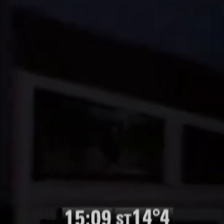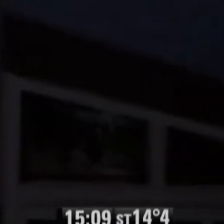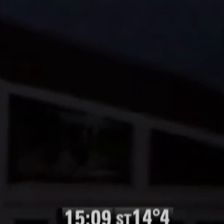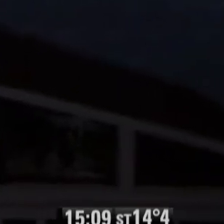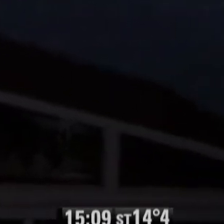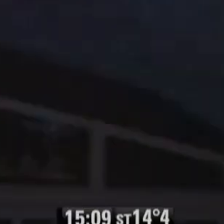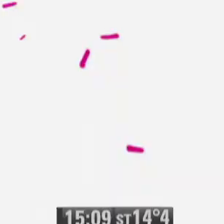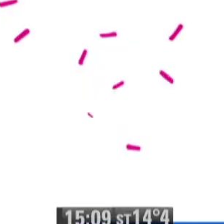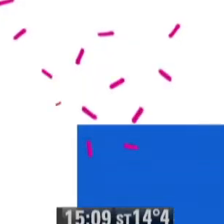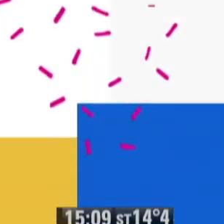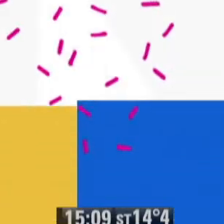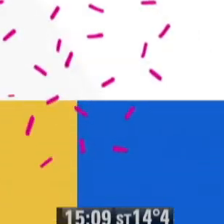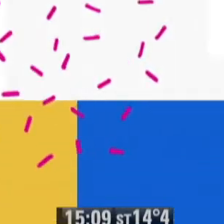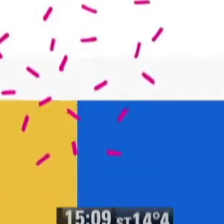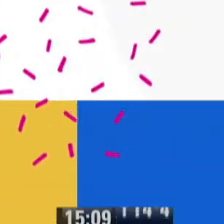i